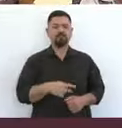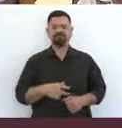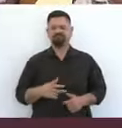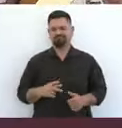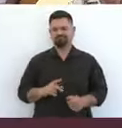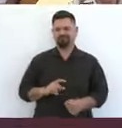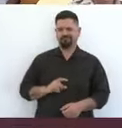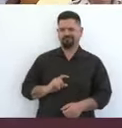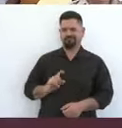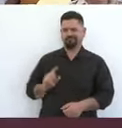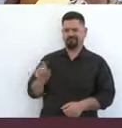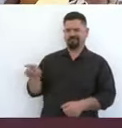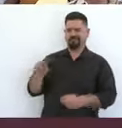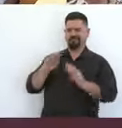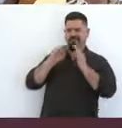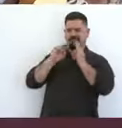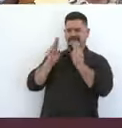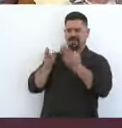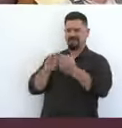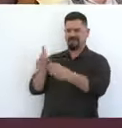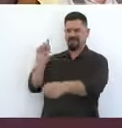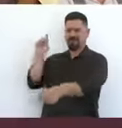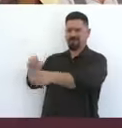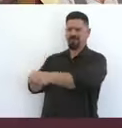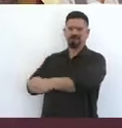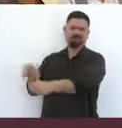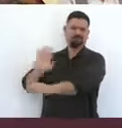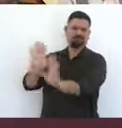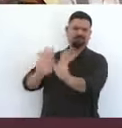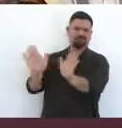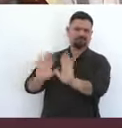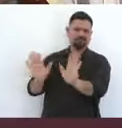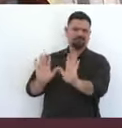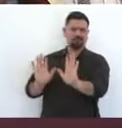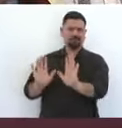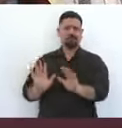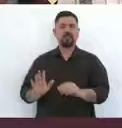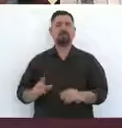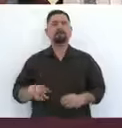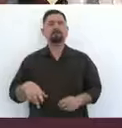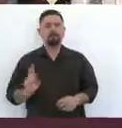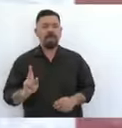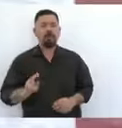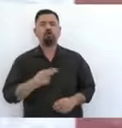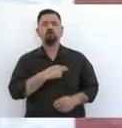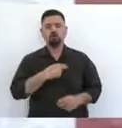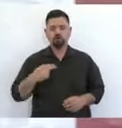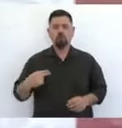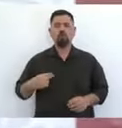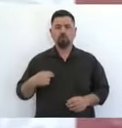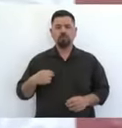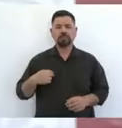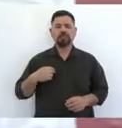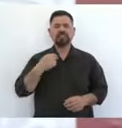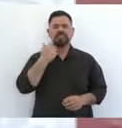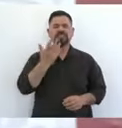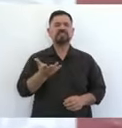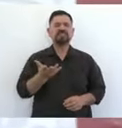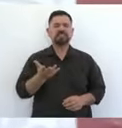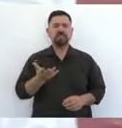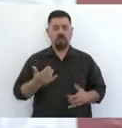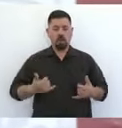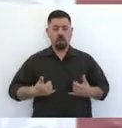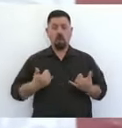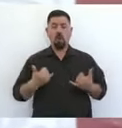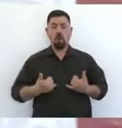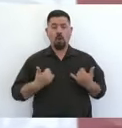participar en las filas de la delincuencia. Pero queremos que los jóvenes